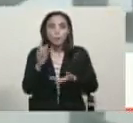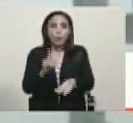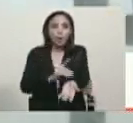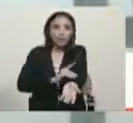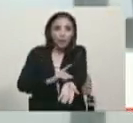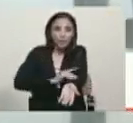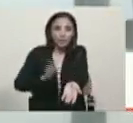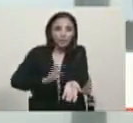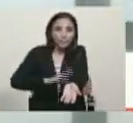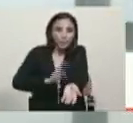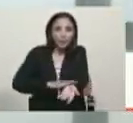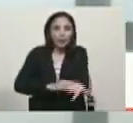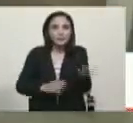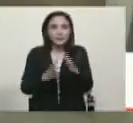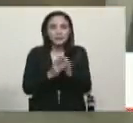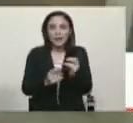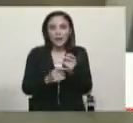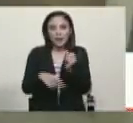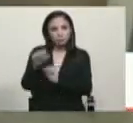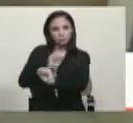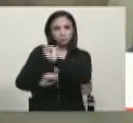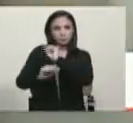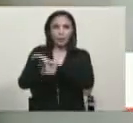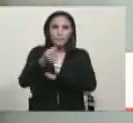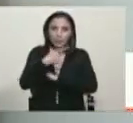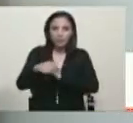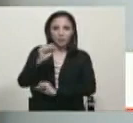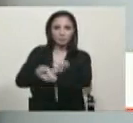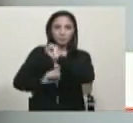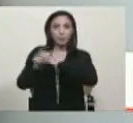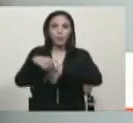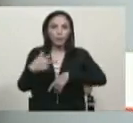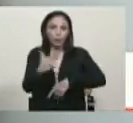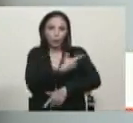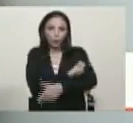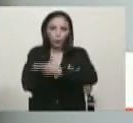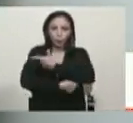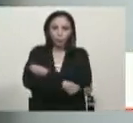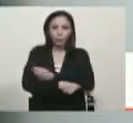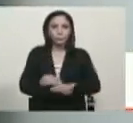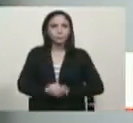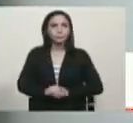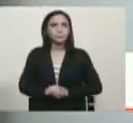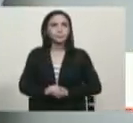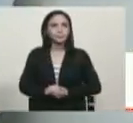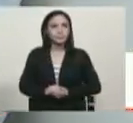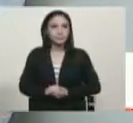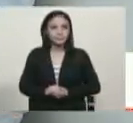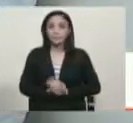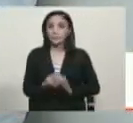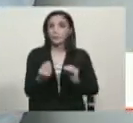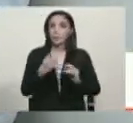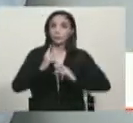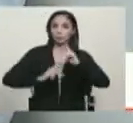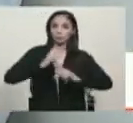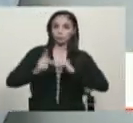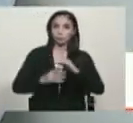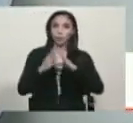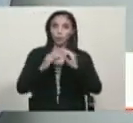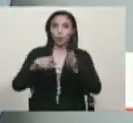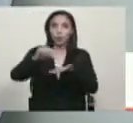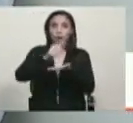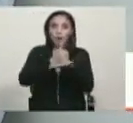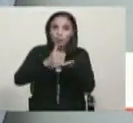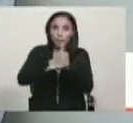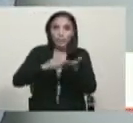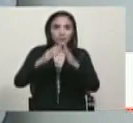antibióticos, antitusígenos y la línea de inyectable. Correcto. Aquí producen toda esa gran capacidad.